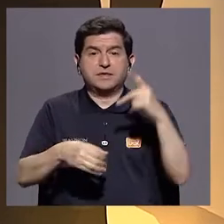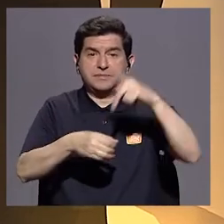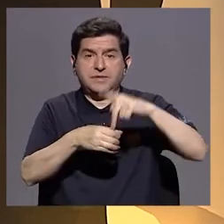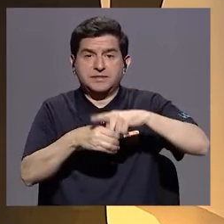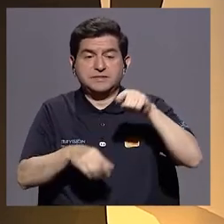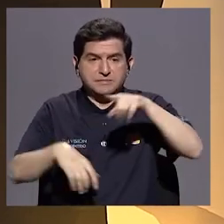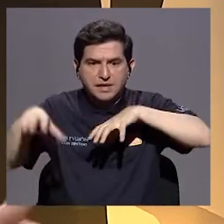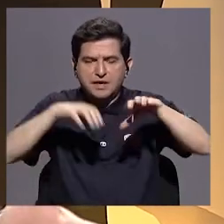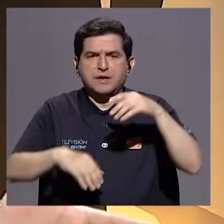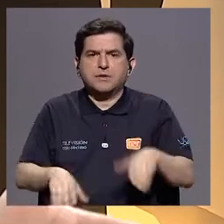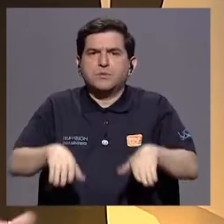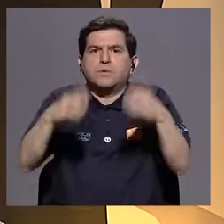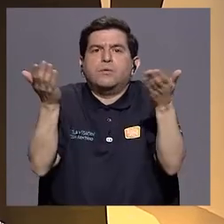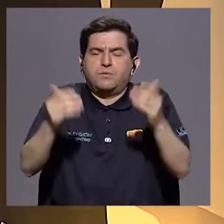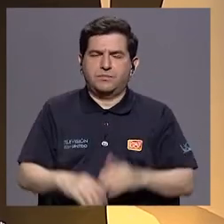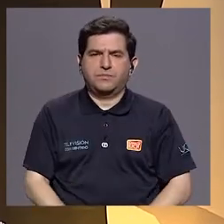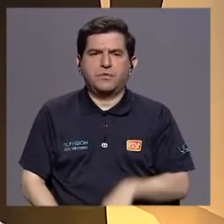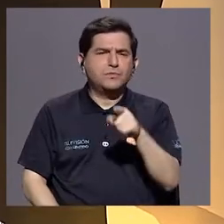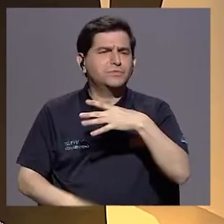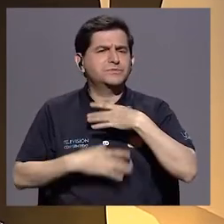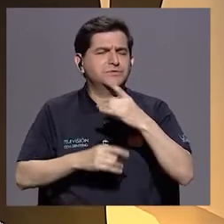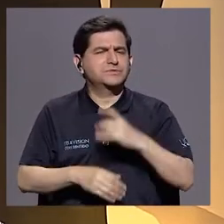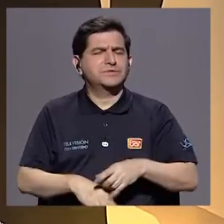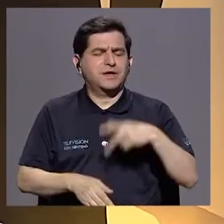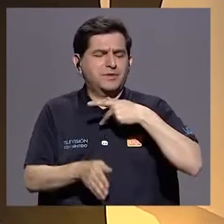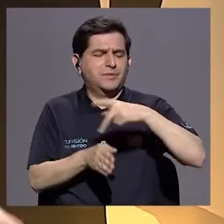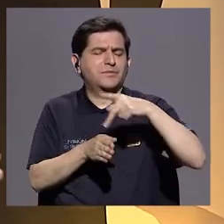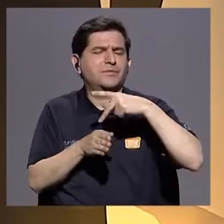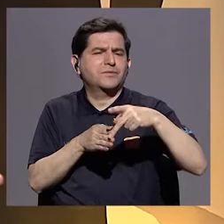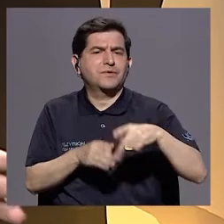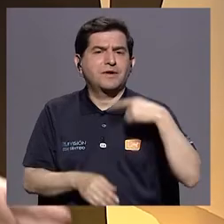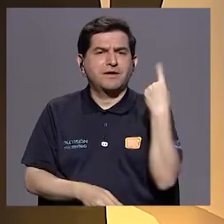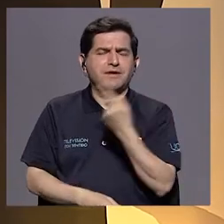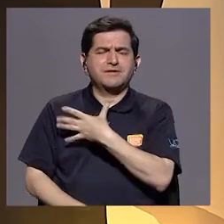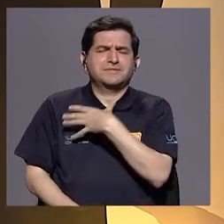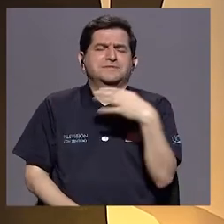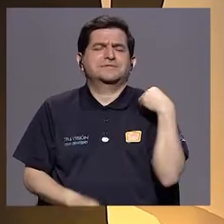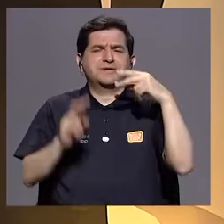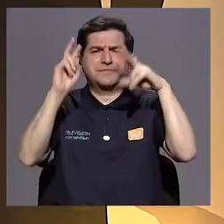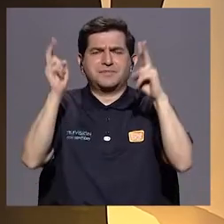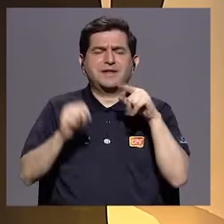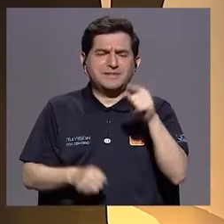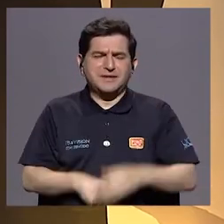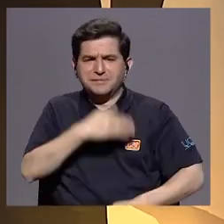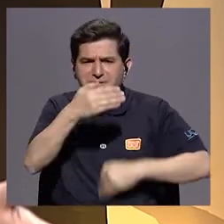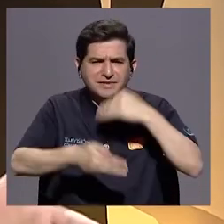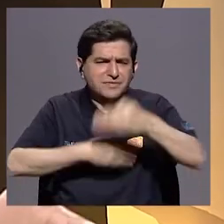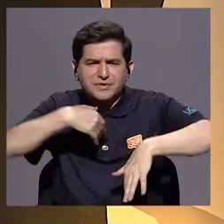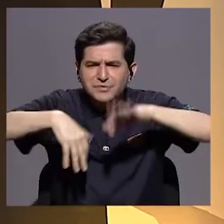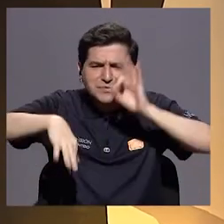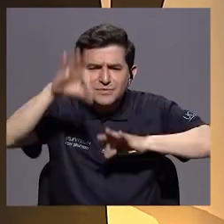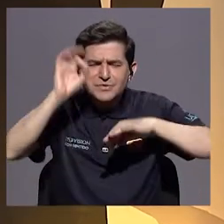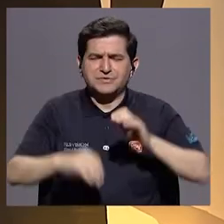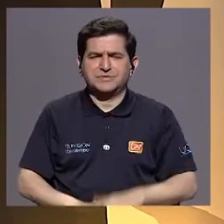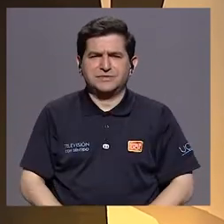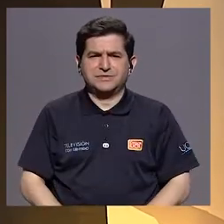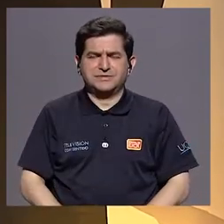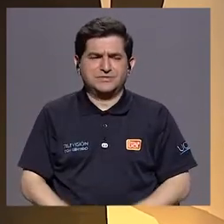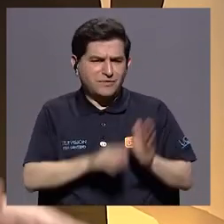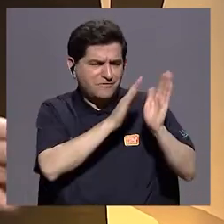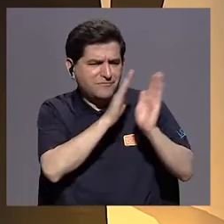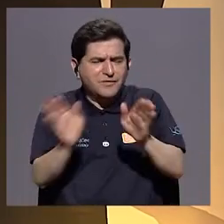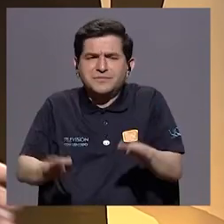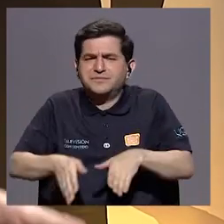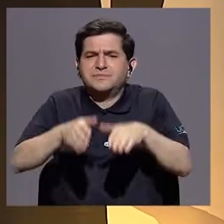cuáles son tus intereses profesionales y si siempre te ha gustado el tema de la curaduría como ha sido este proceso formativo